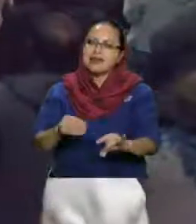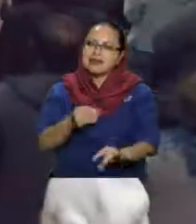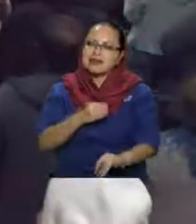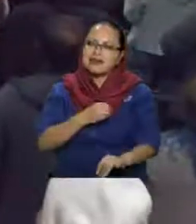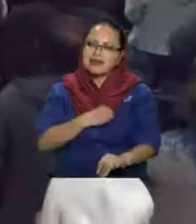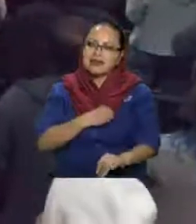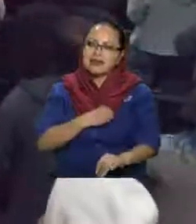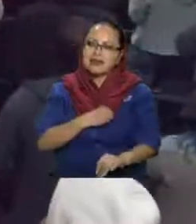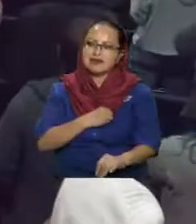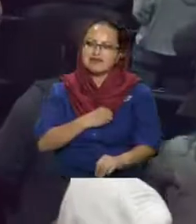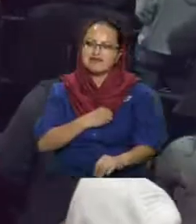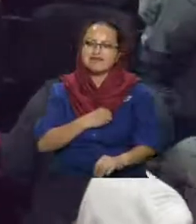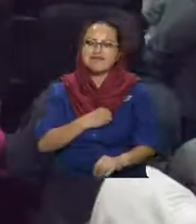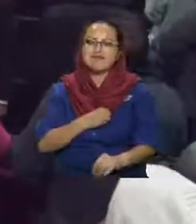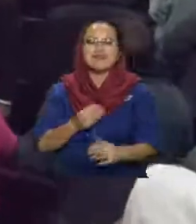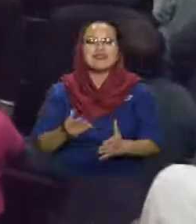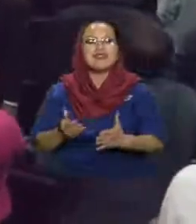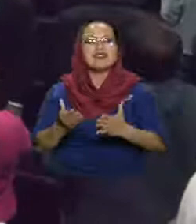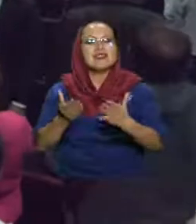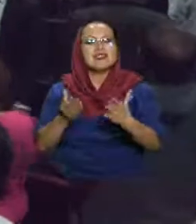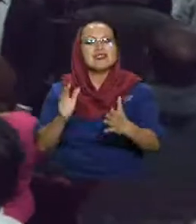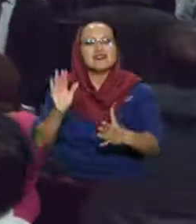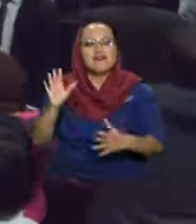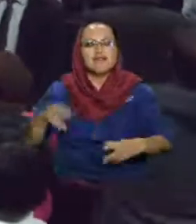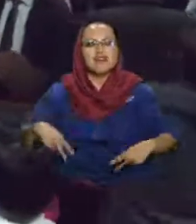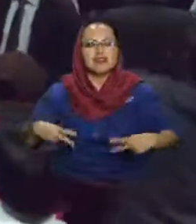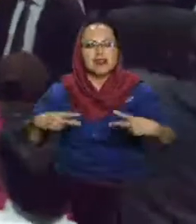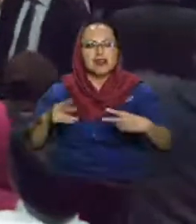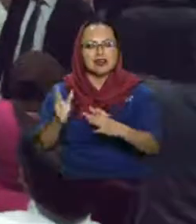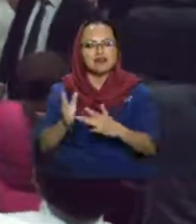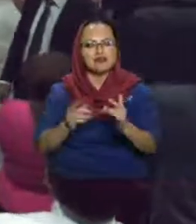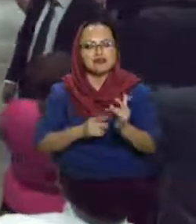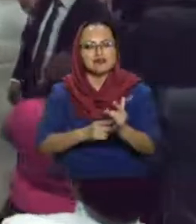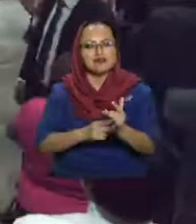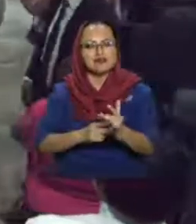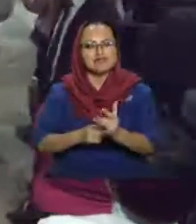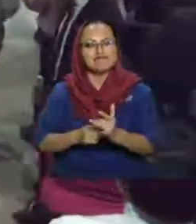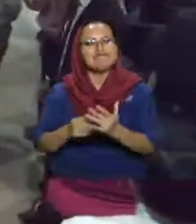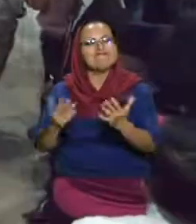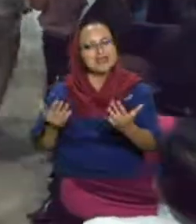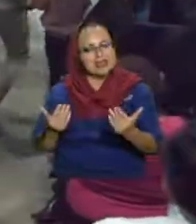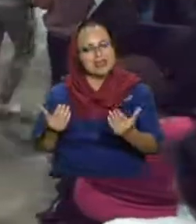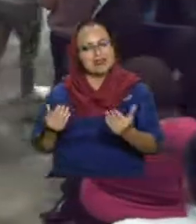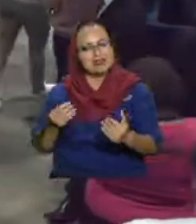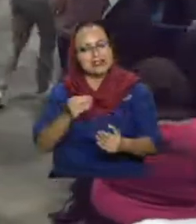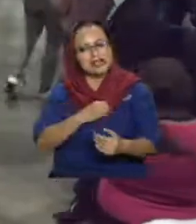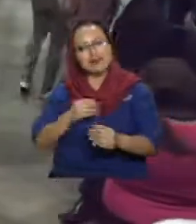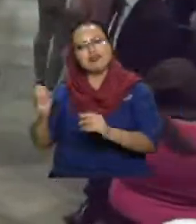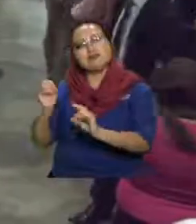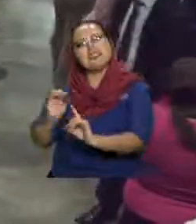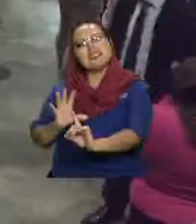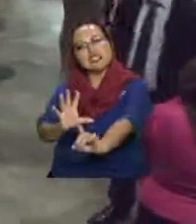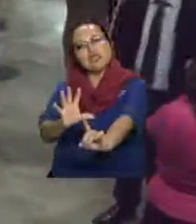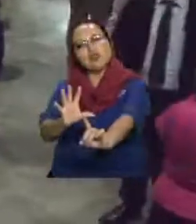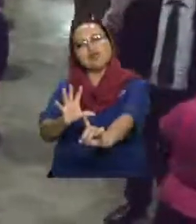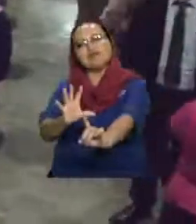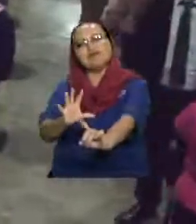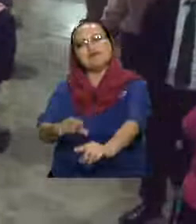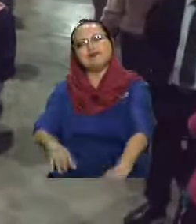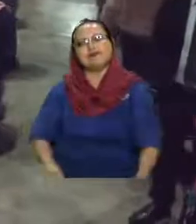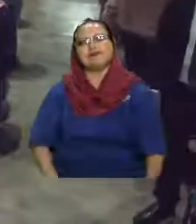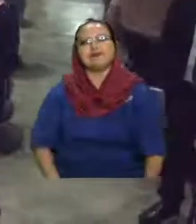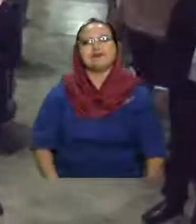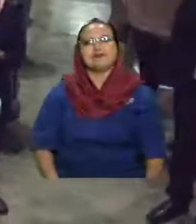quiere entregarle su vida, venga acá y déjeme bendecirlo antes de que nos vayamos. Gloria a Dios por